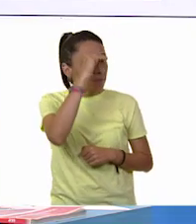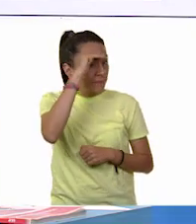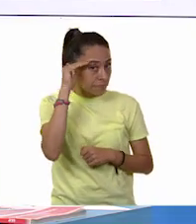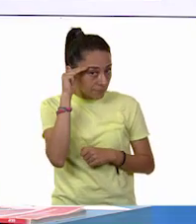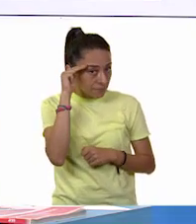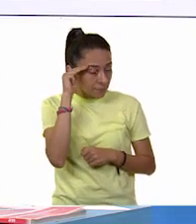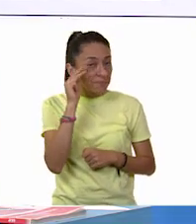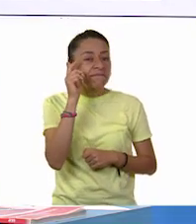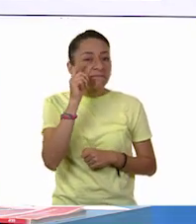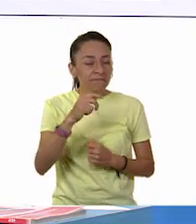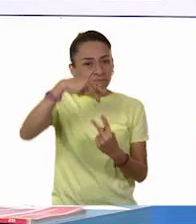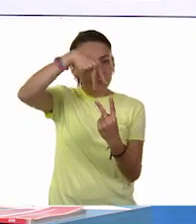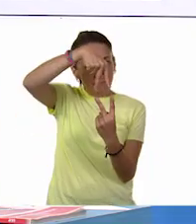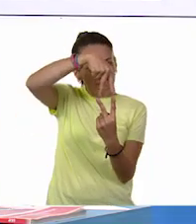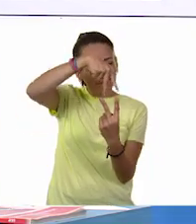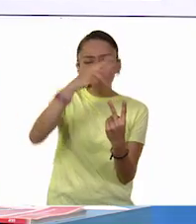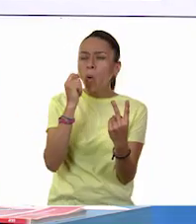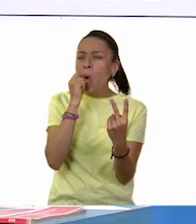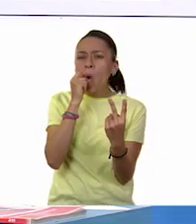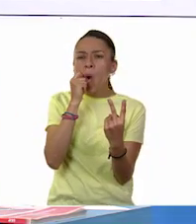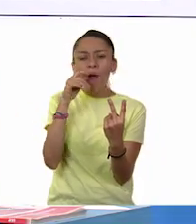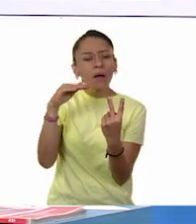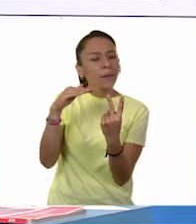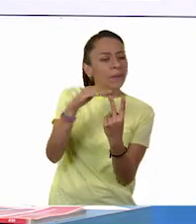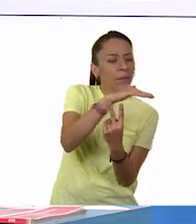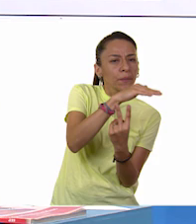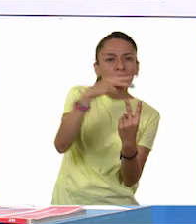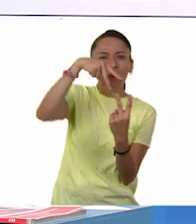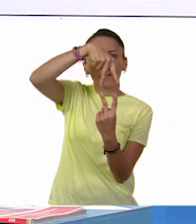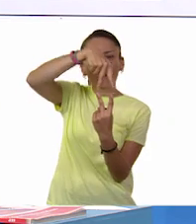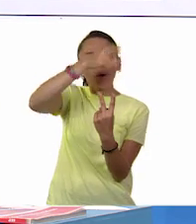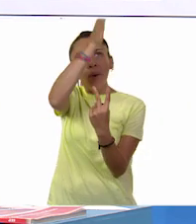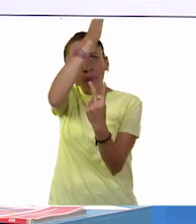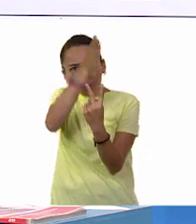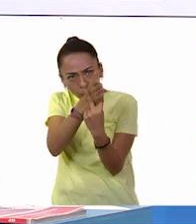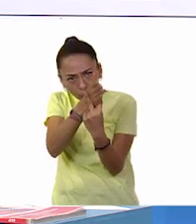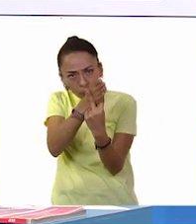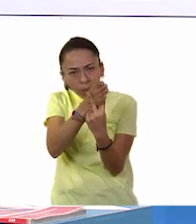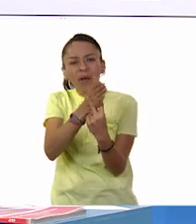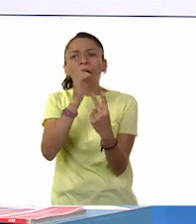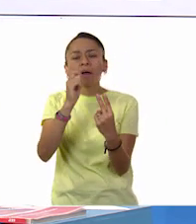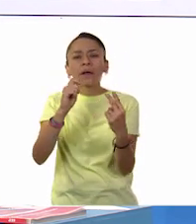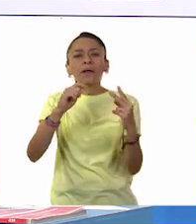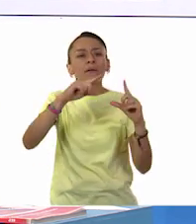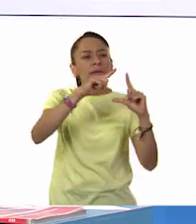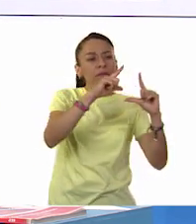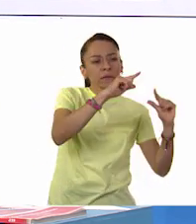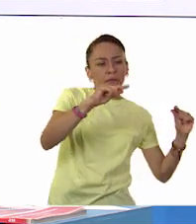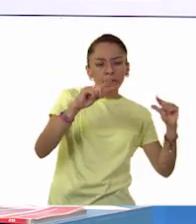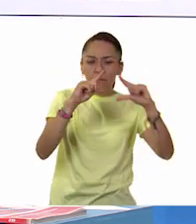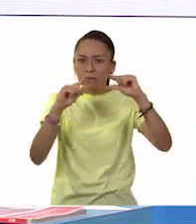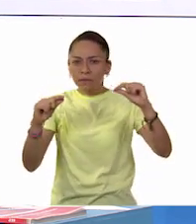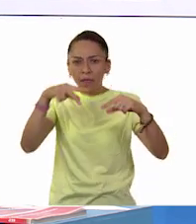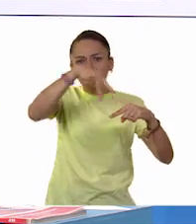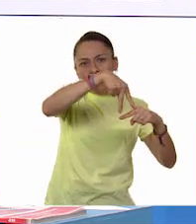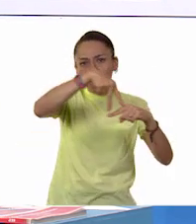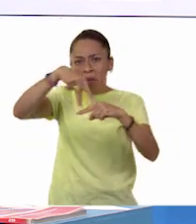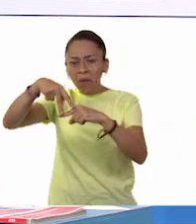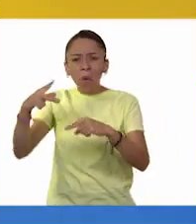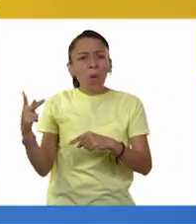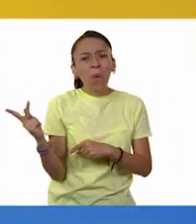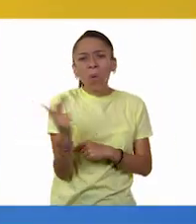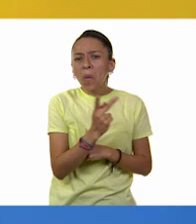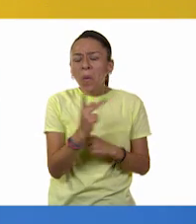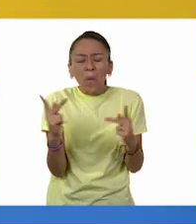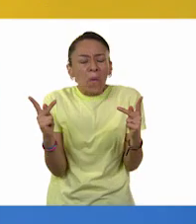sobre cualquiera de sus diagonales, obtenemos dos triángulos que son iguales entre sí. Y ya